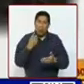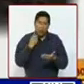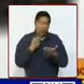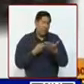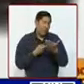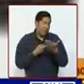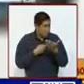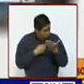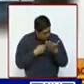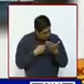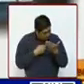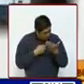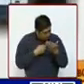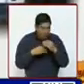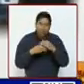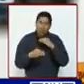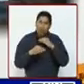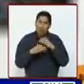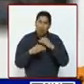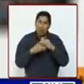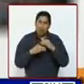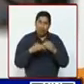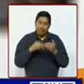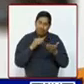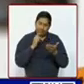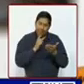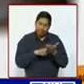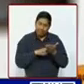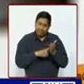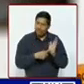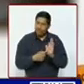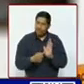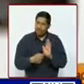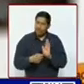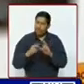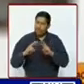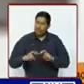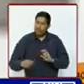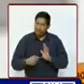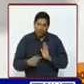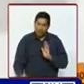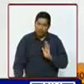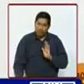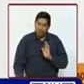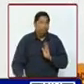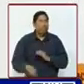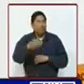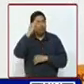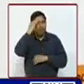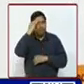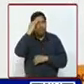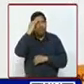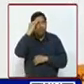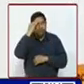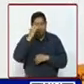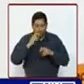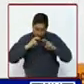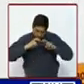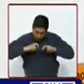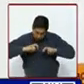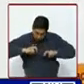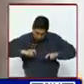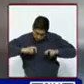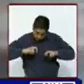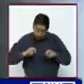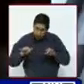es un micro del transporte público. Vamos a poner en investigación en este momento de la oficina de los investigadores